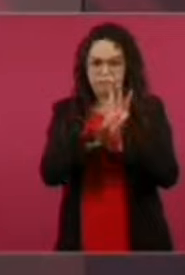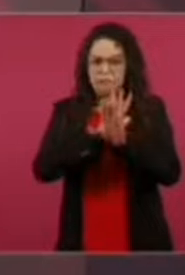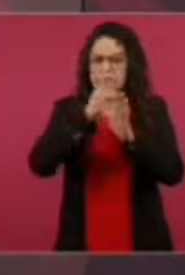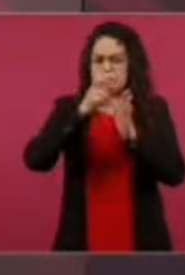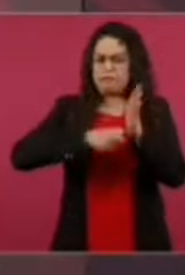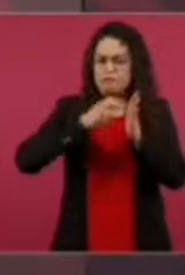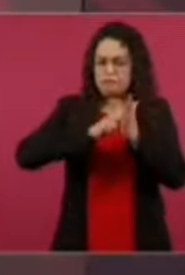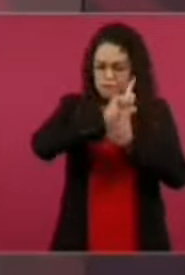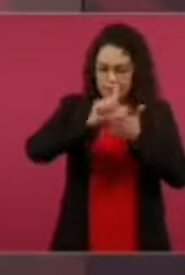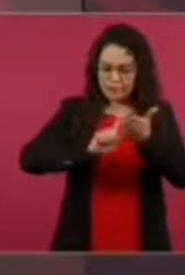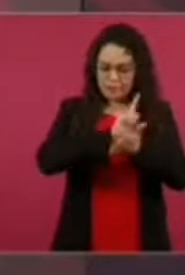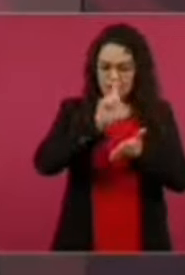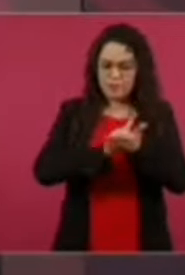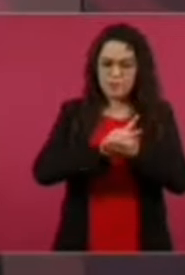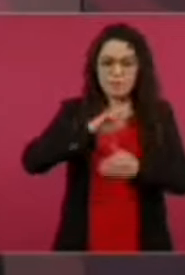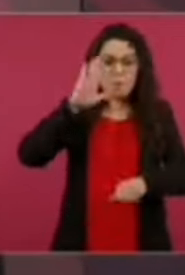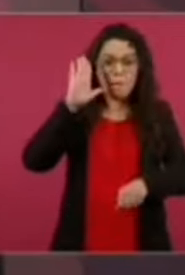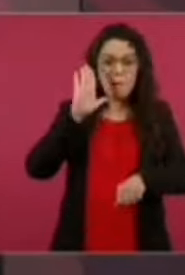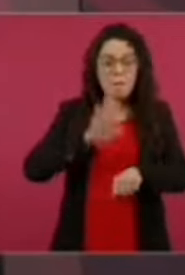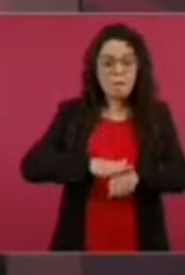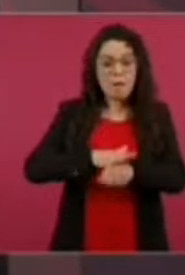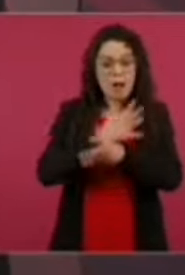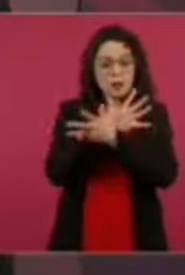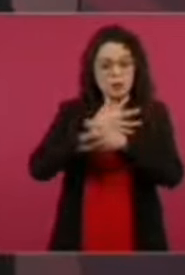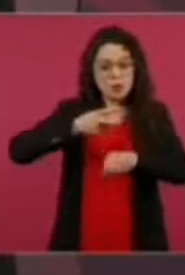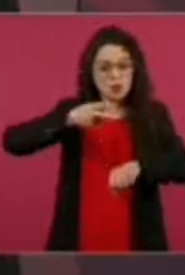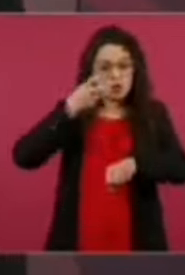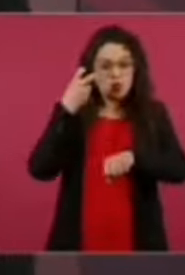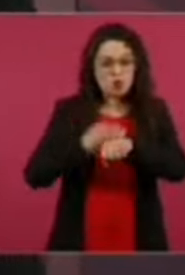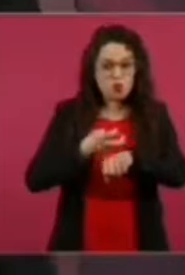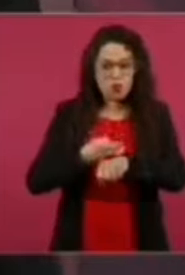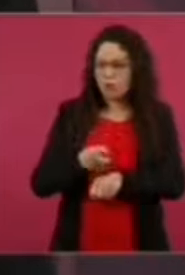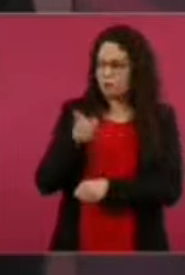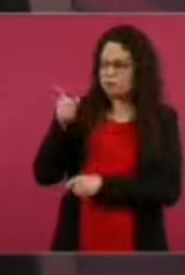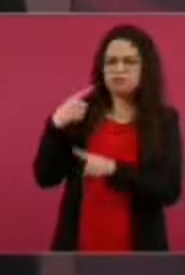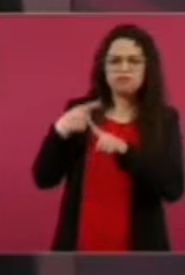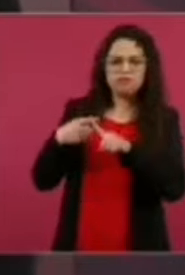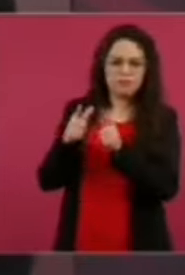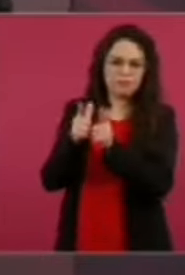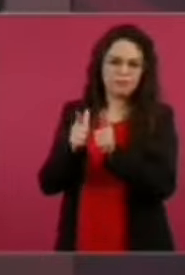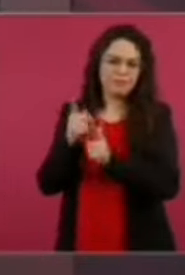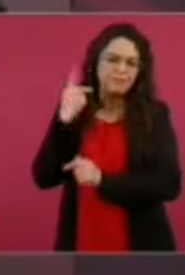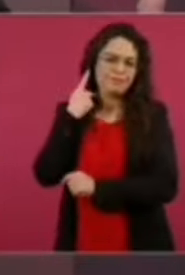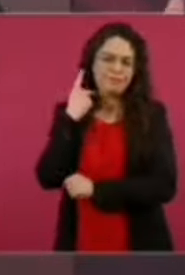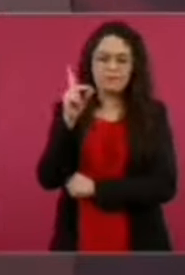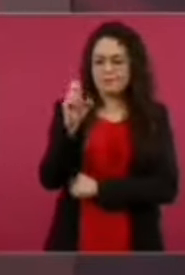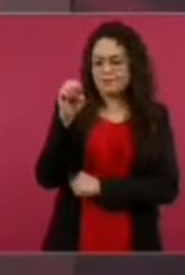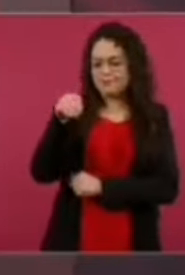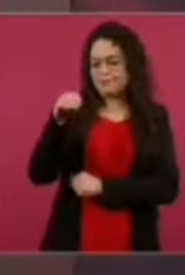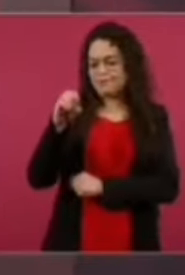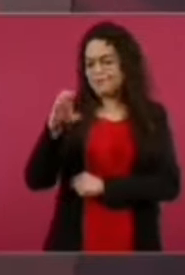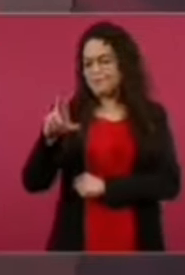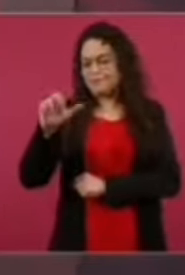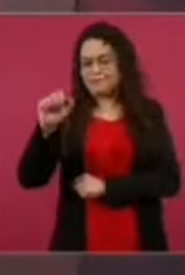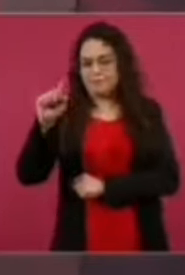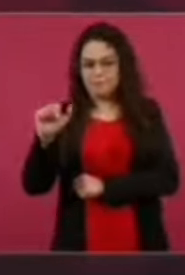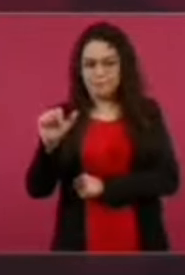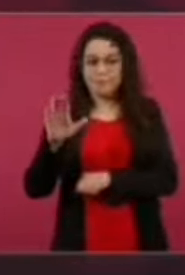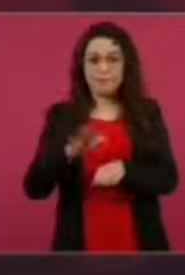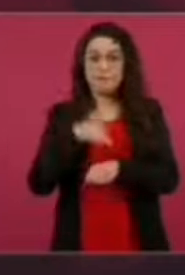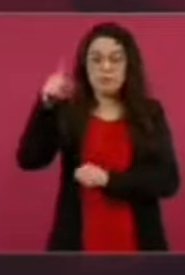enérgica de los demócratas. Se habló hasta de cerrar la